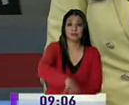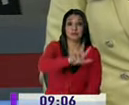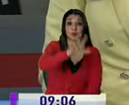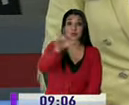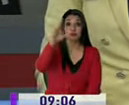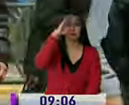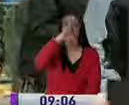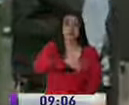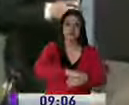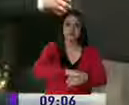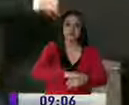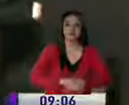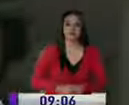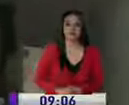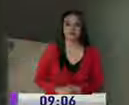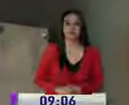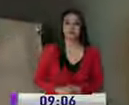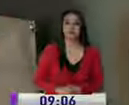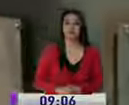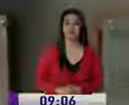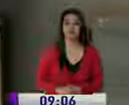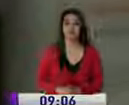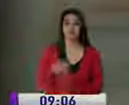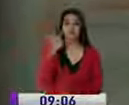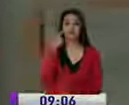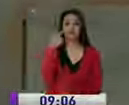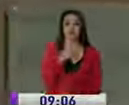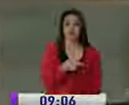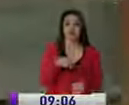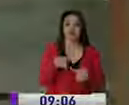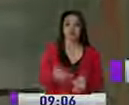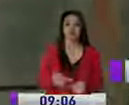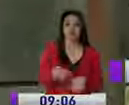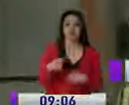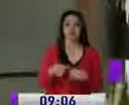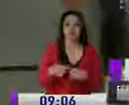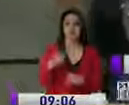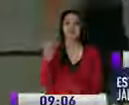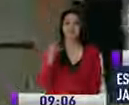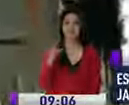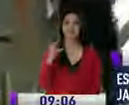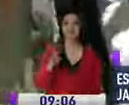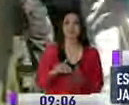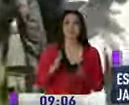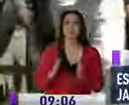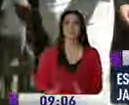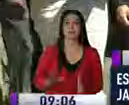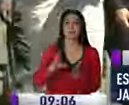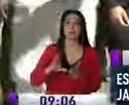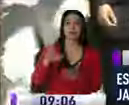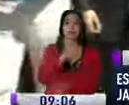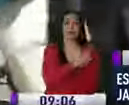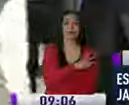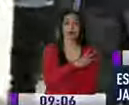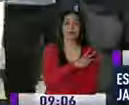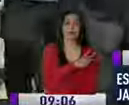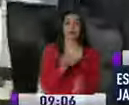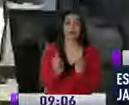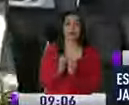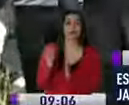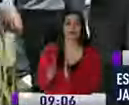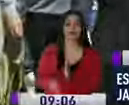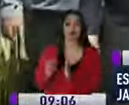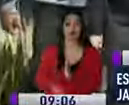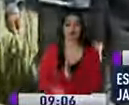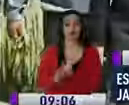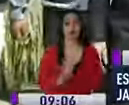alumnos. Hasta la Fiscalía General del Estado llegaron 17 estudiantes del Colegio Mejía en compañía del